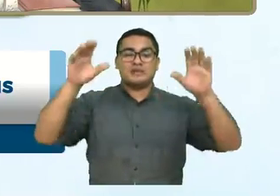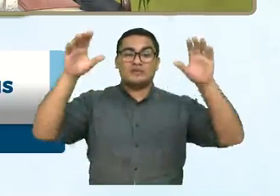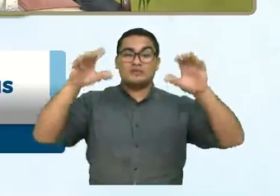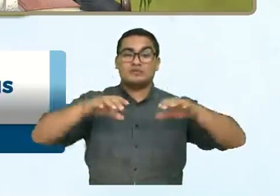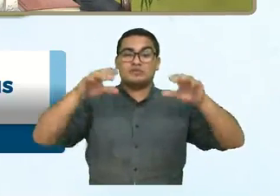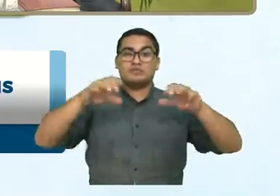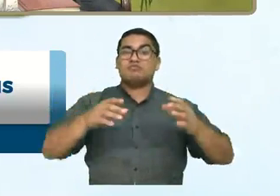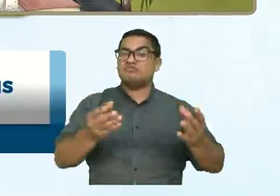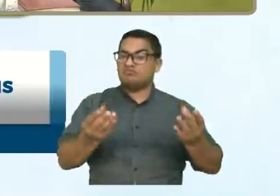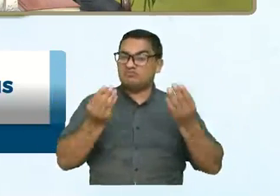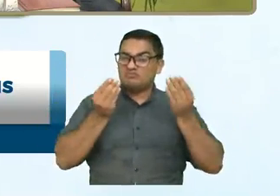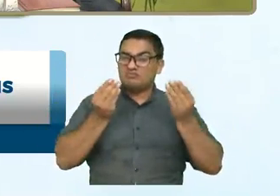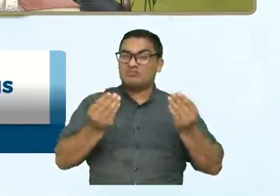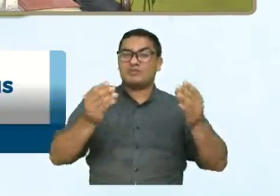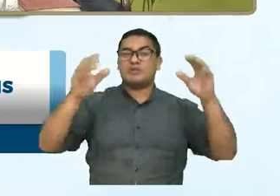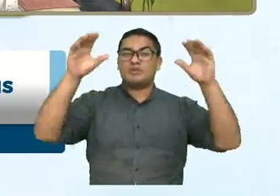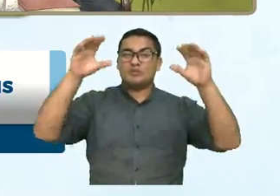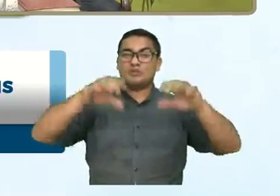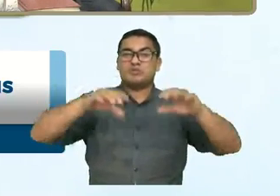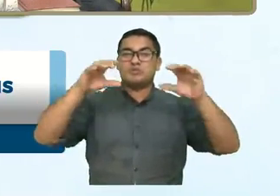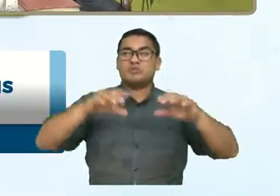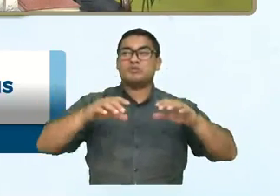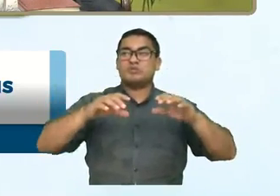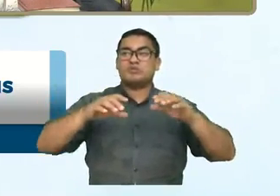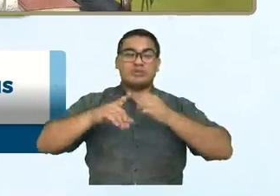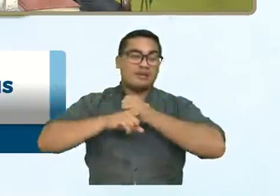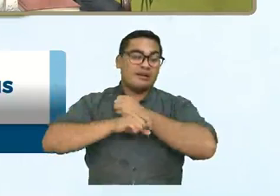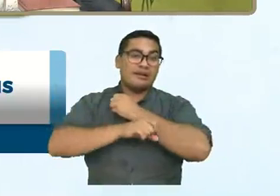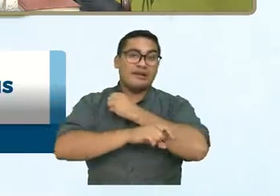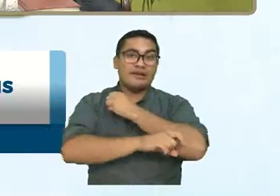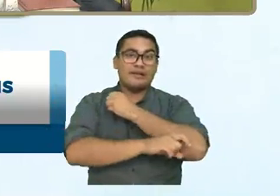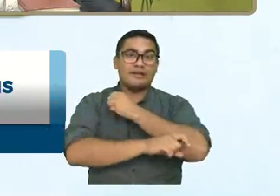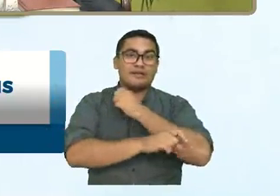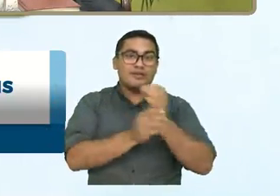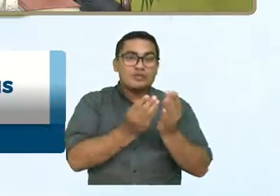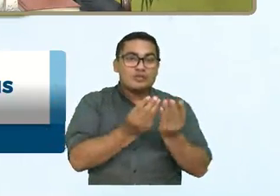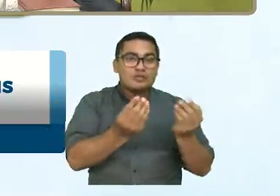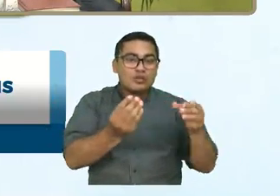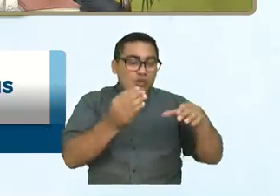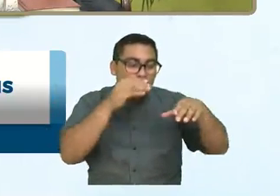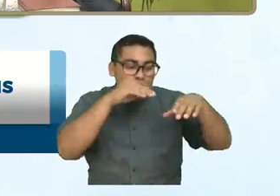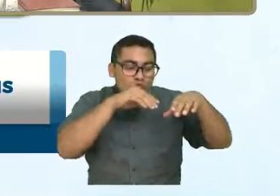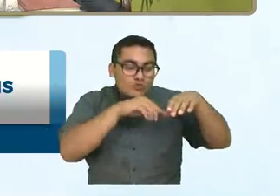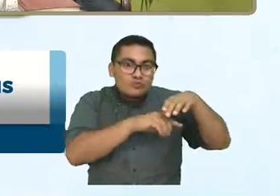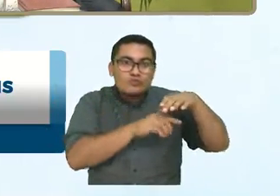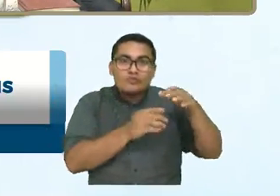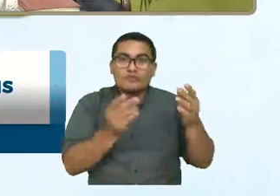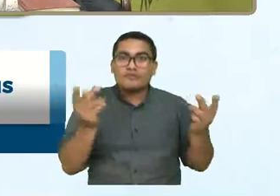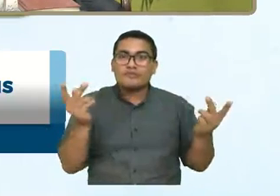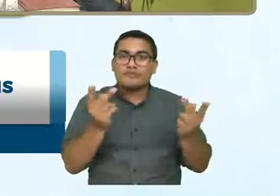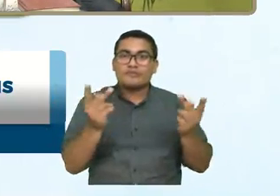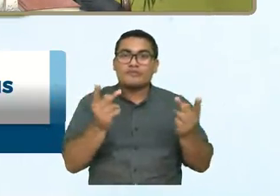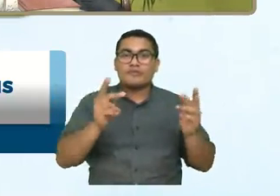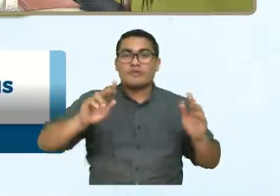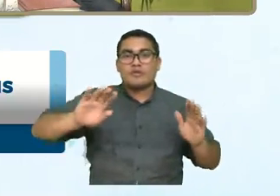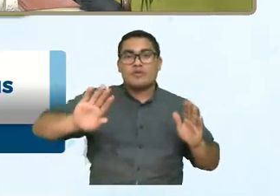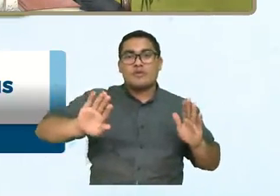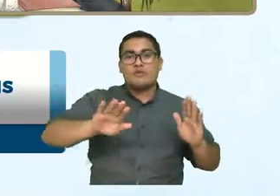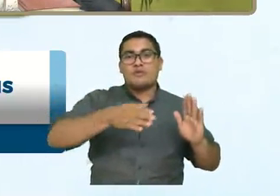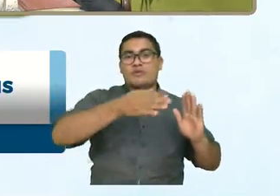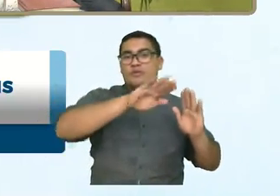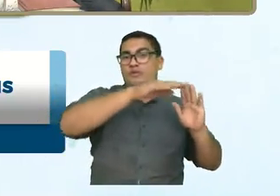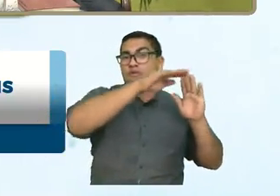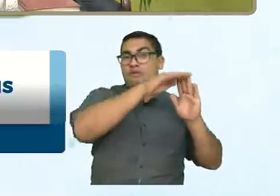y llueve demasiado, ellos viven en madrigueras subterráneas, ¿verdad?, en los barrancos, cerca de